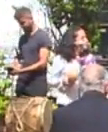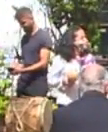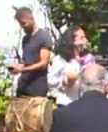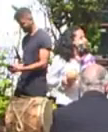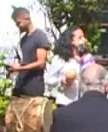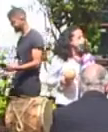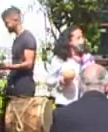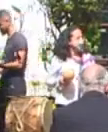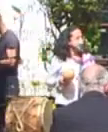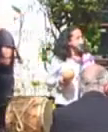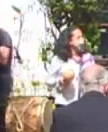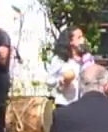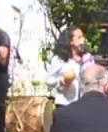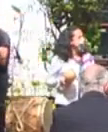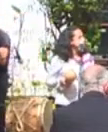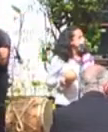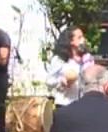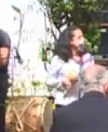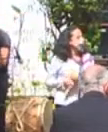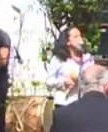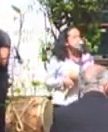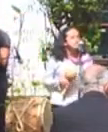Sí saben, ¿no?